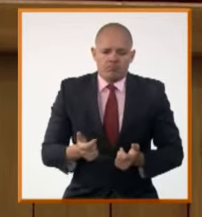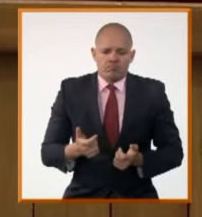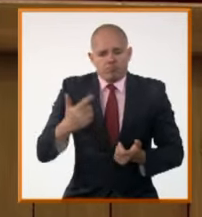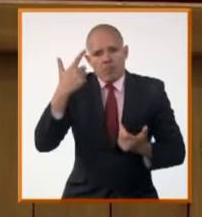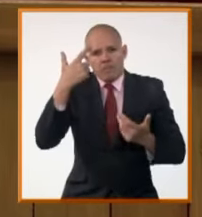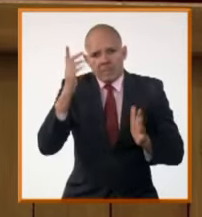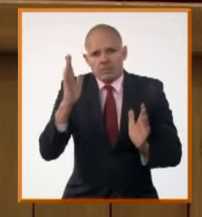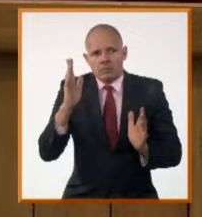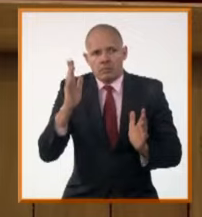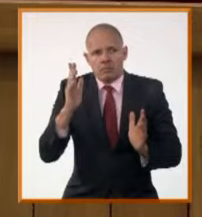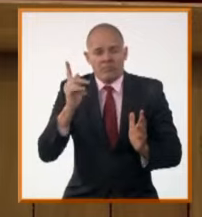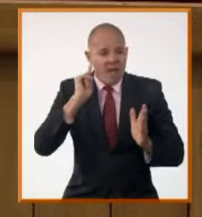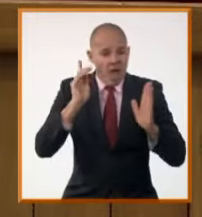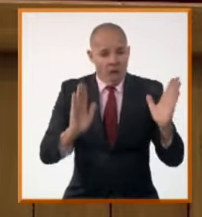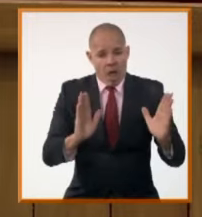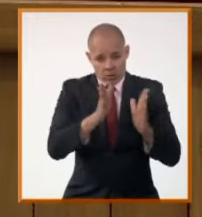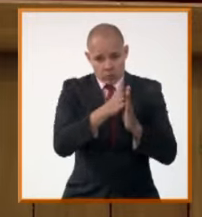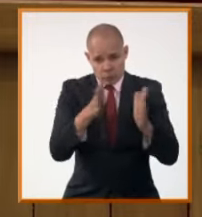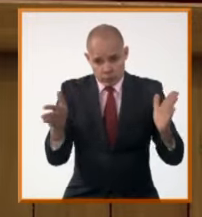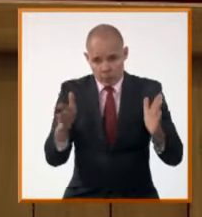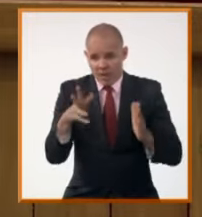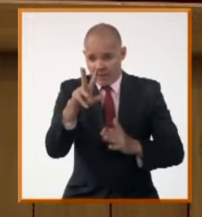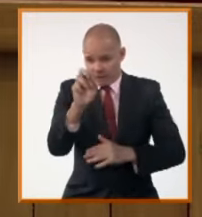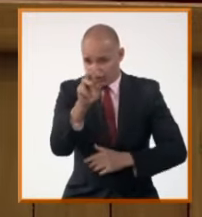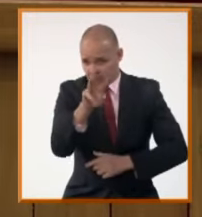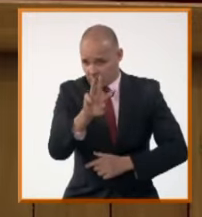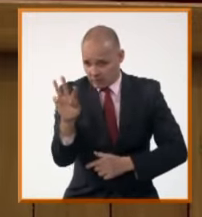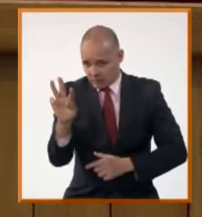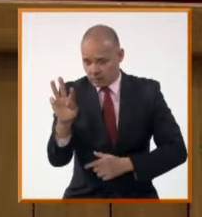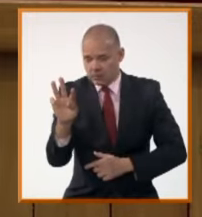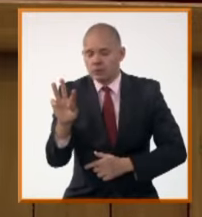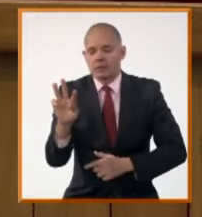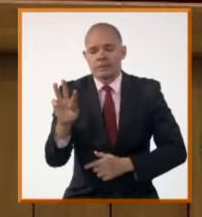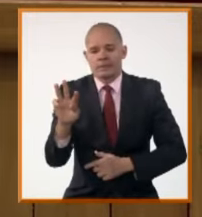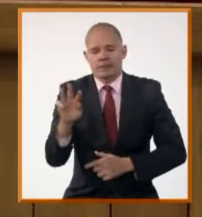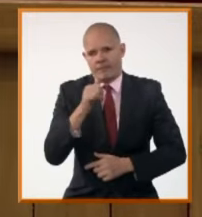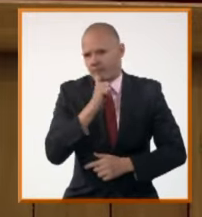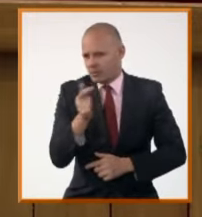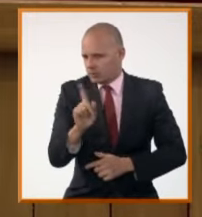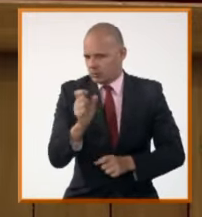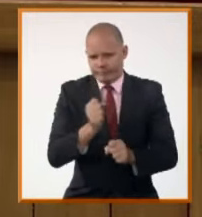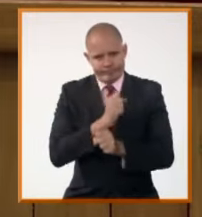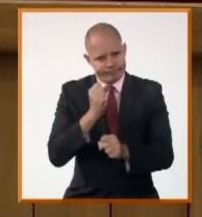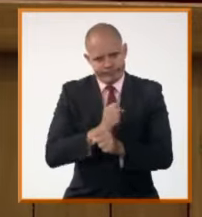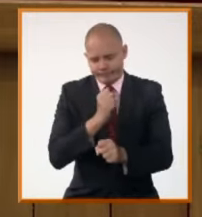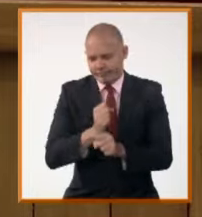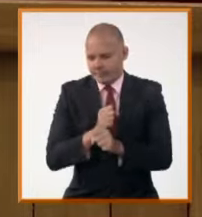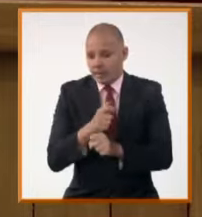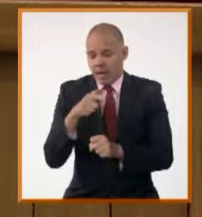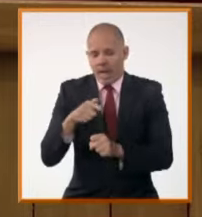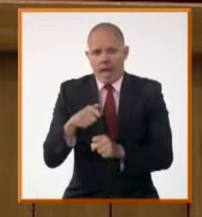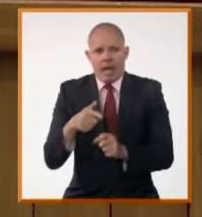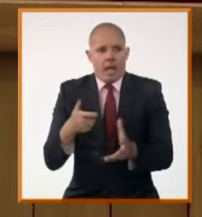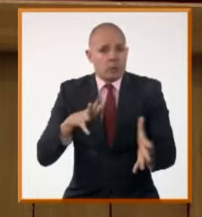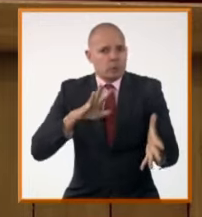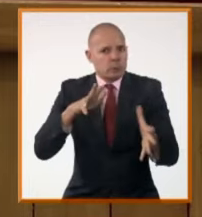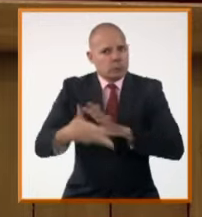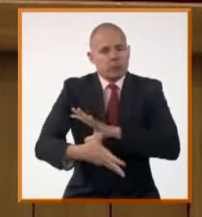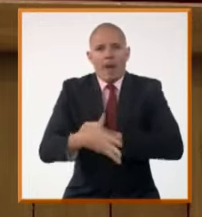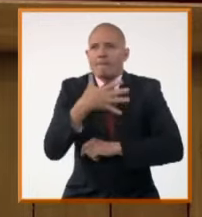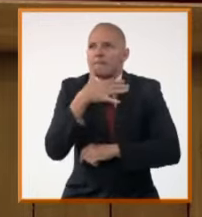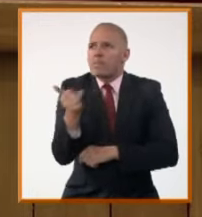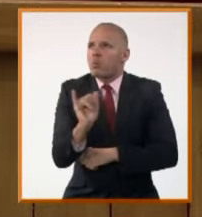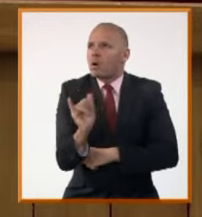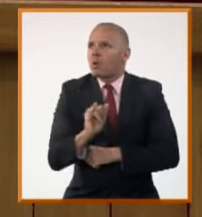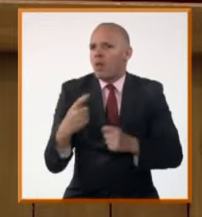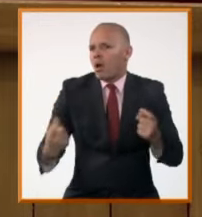un escenario de economía de guerra y seguimos trabajando en un escenario de economía de guerra,